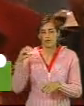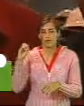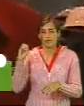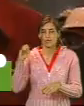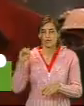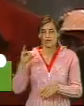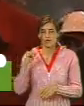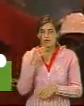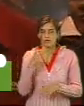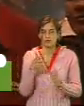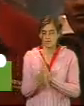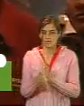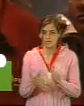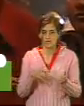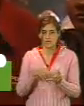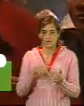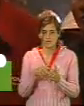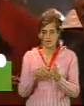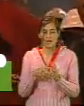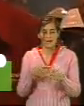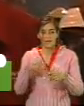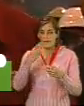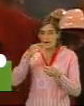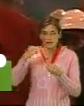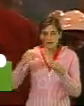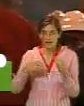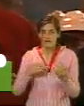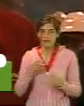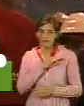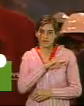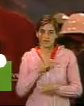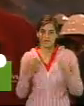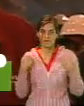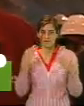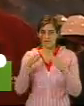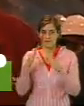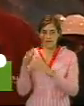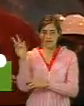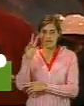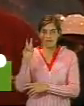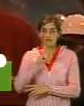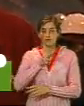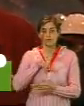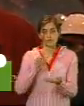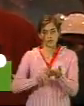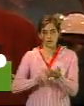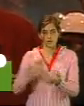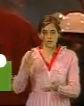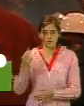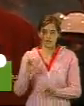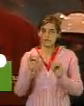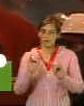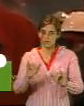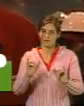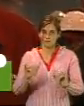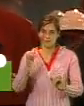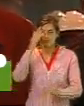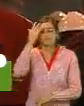del vértice de lo que son los materiales de la gran misión Vivienda Venezuela, nosotros vamos a garantizar que de